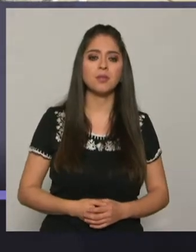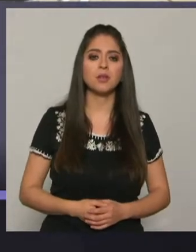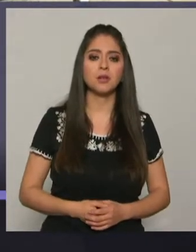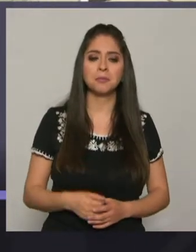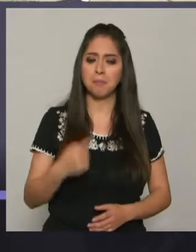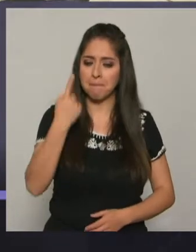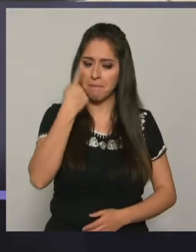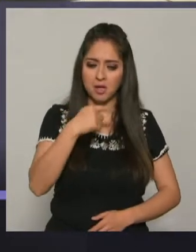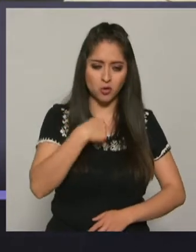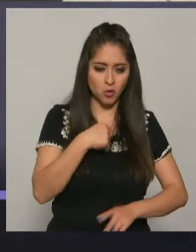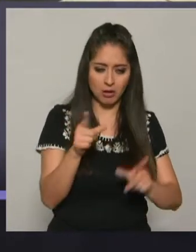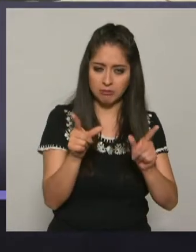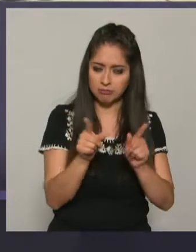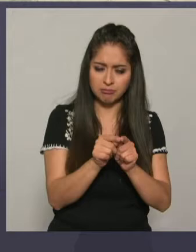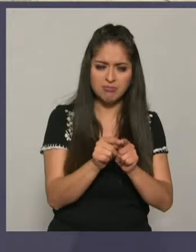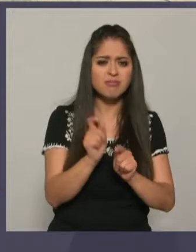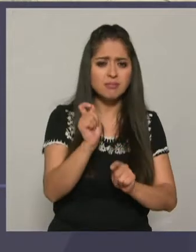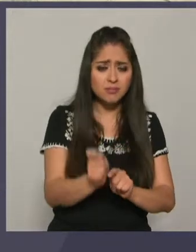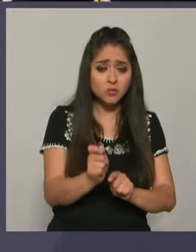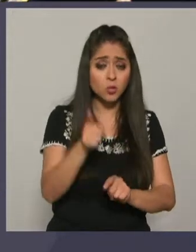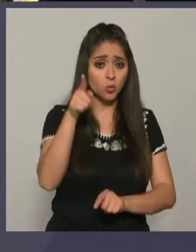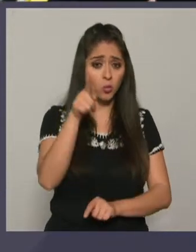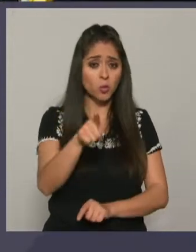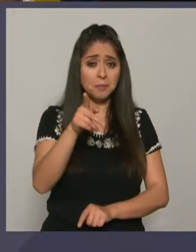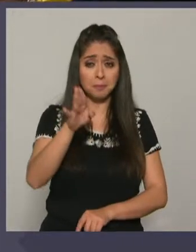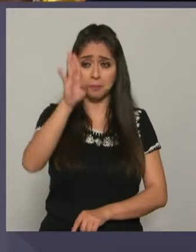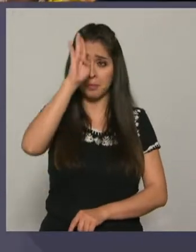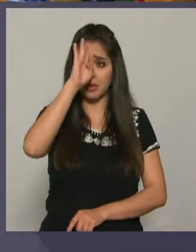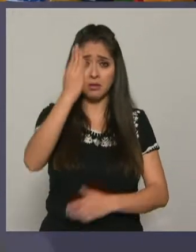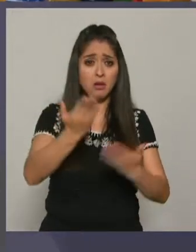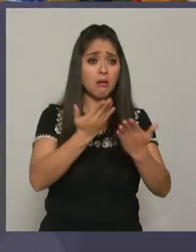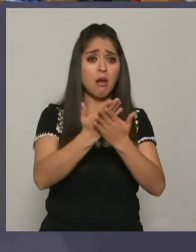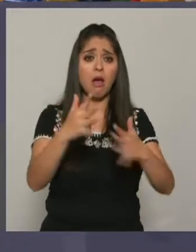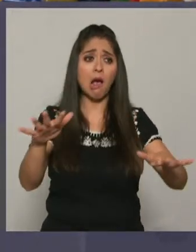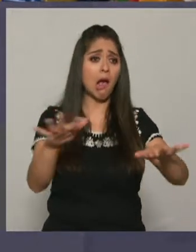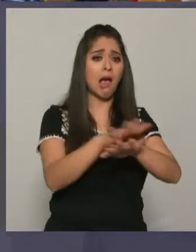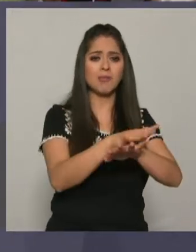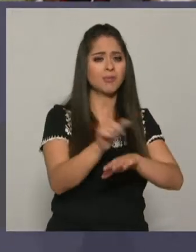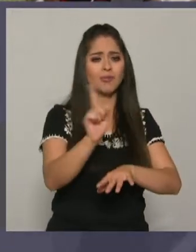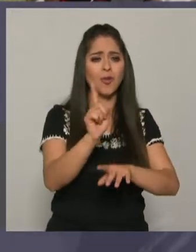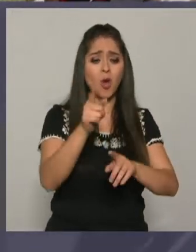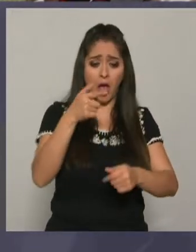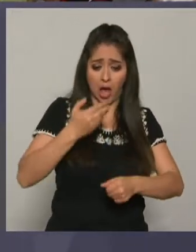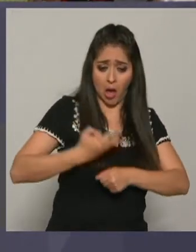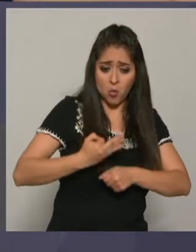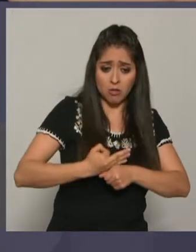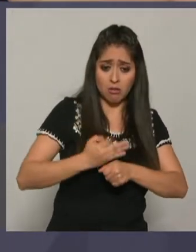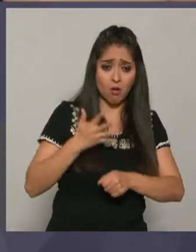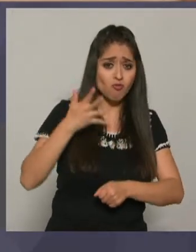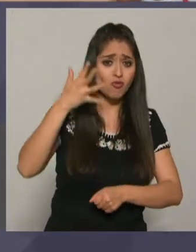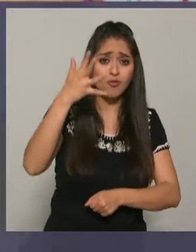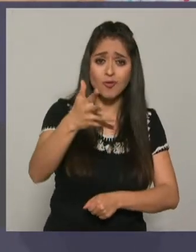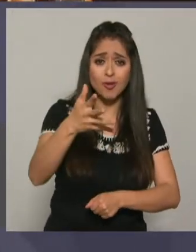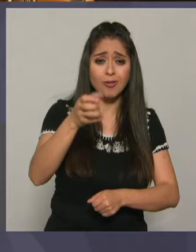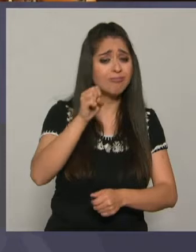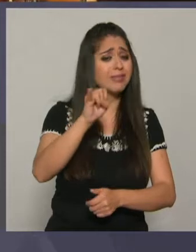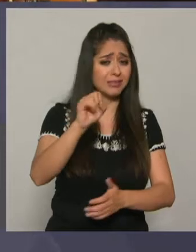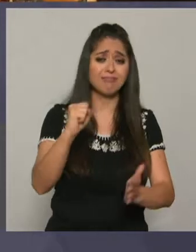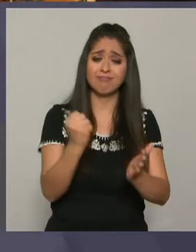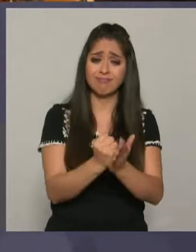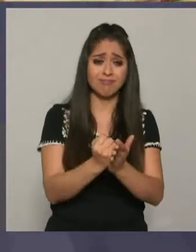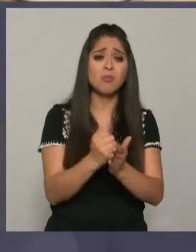parte, de que no hay vuelta de hoja, es algo que tiene que suceder tarde que temprano, porque es su derecho. Y su